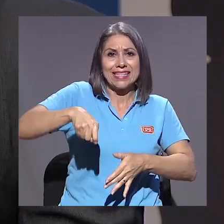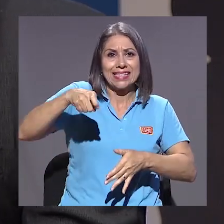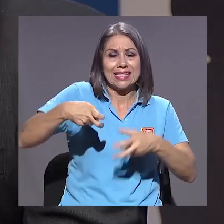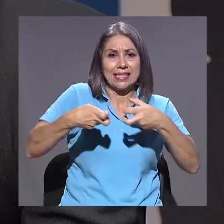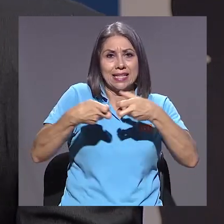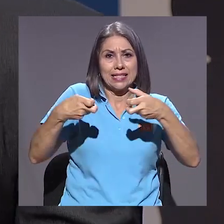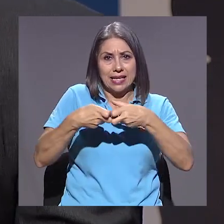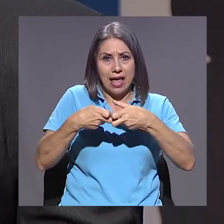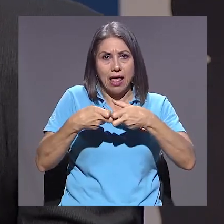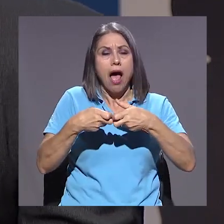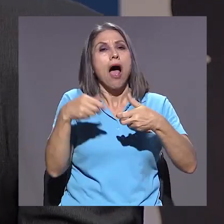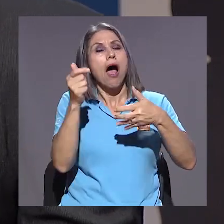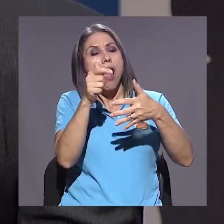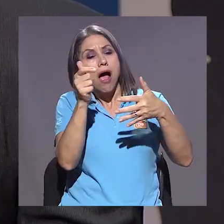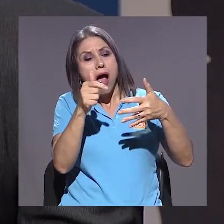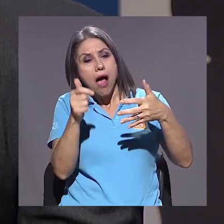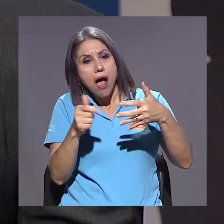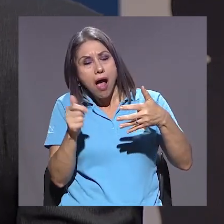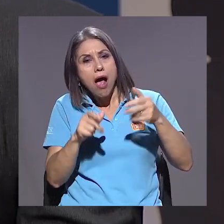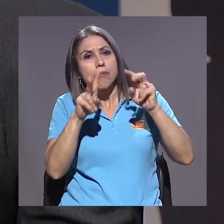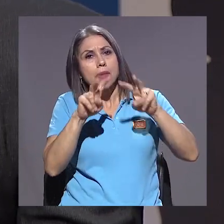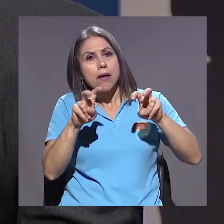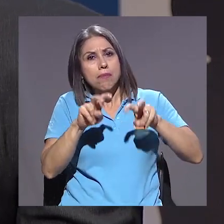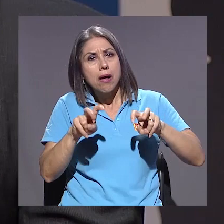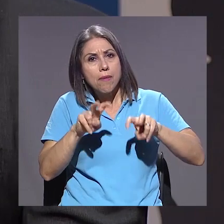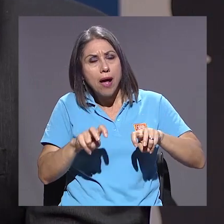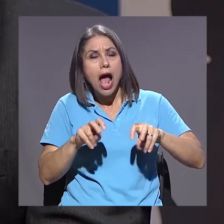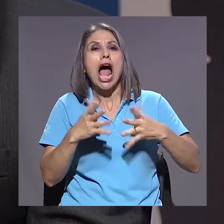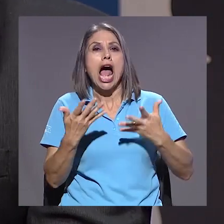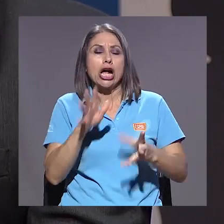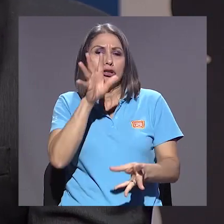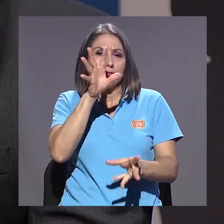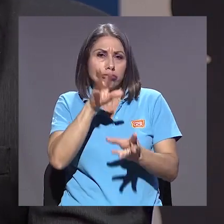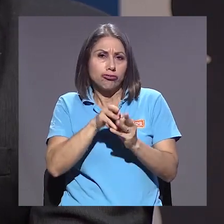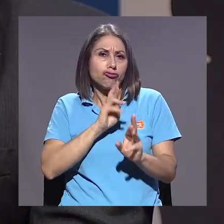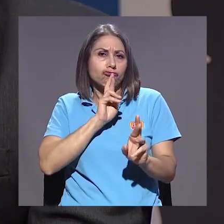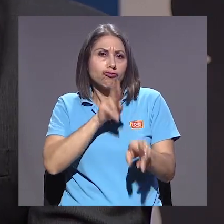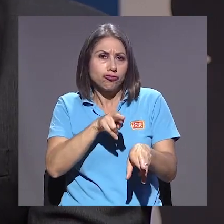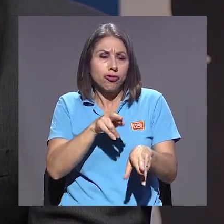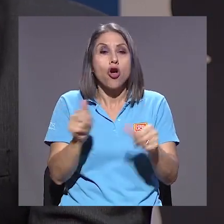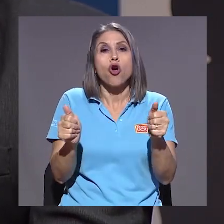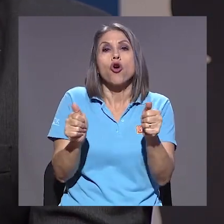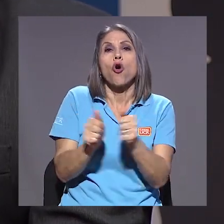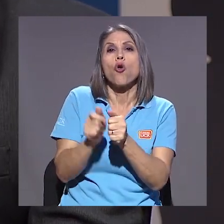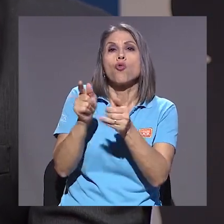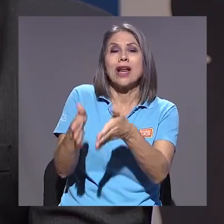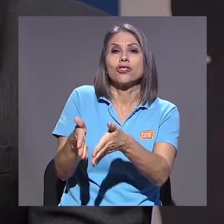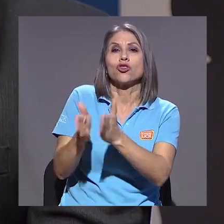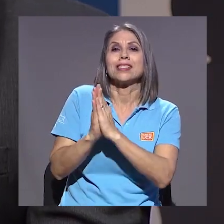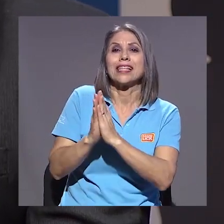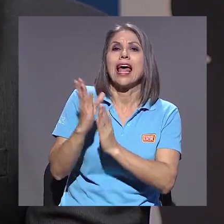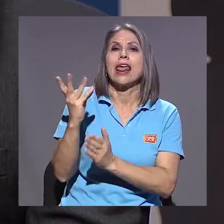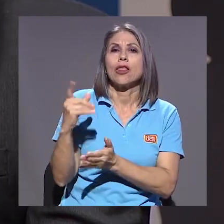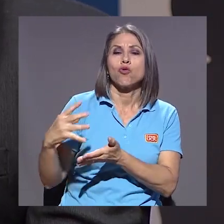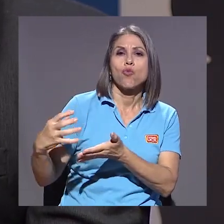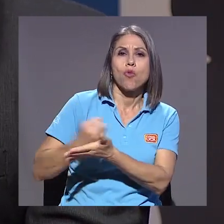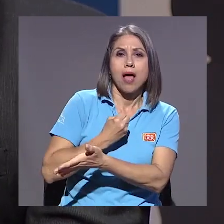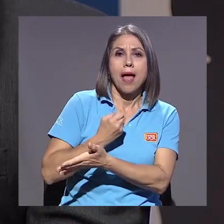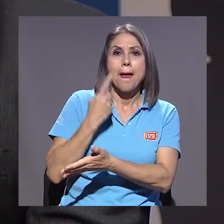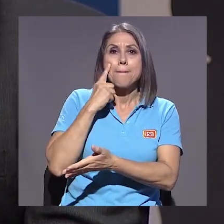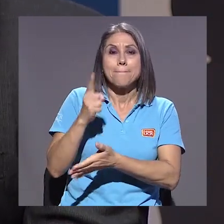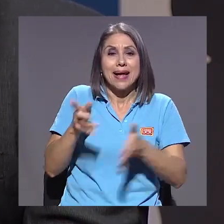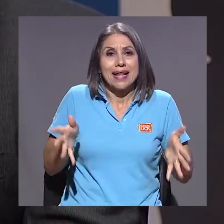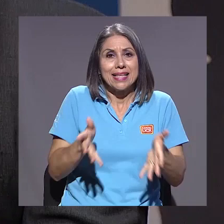y que a partir de ello puedan establecer acciones a través de una solicitud tarifaria que incentive a la eficiencia